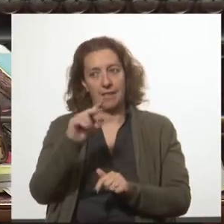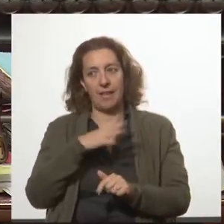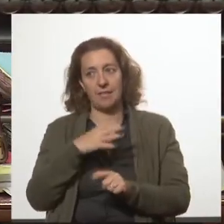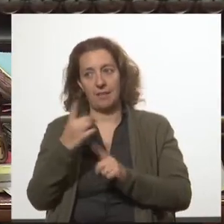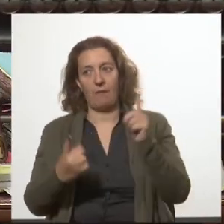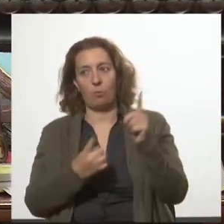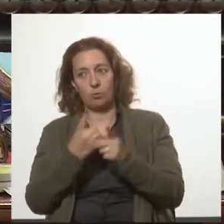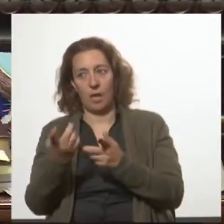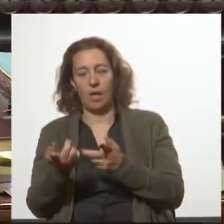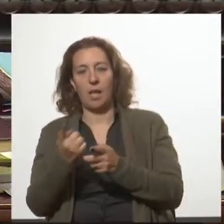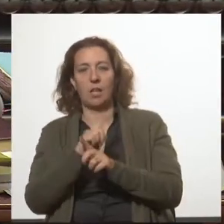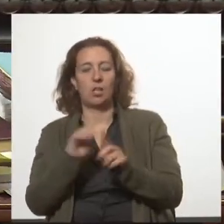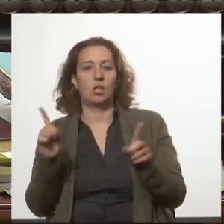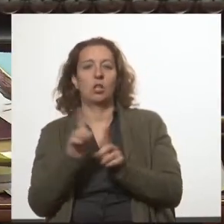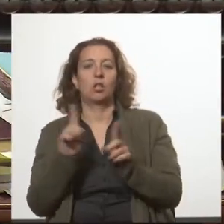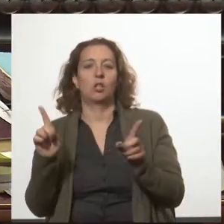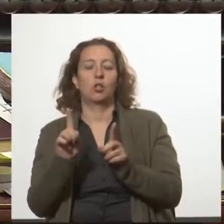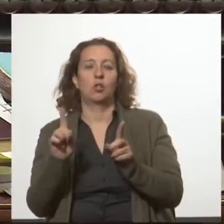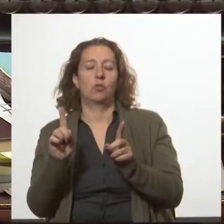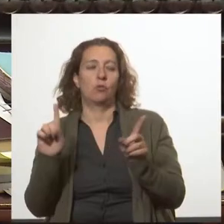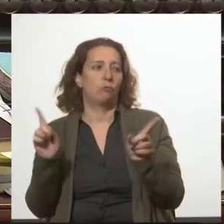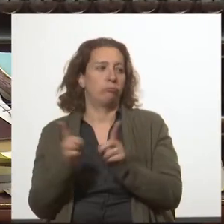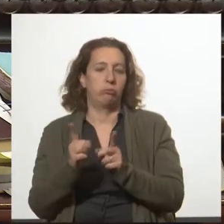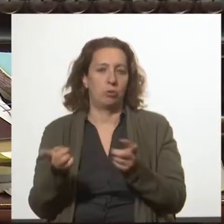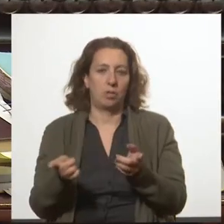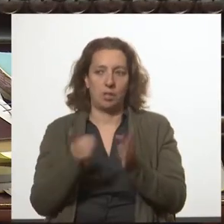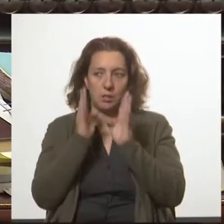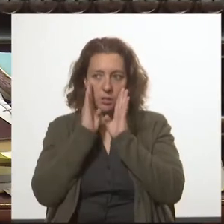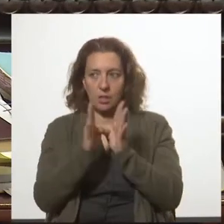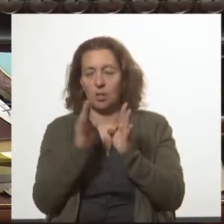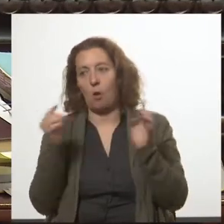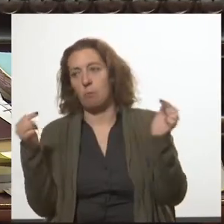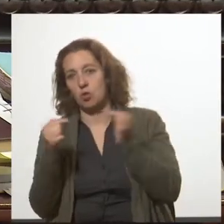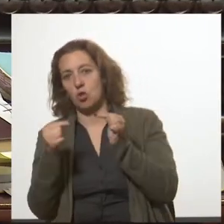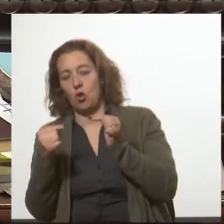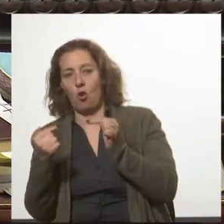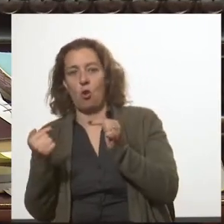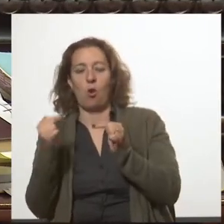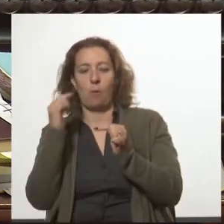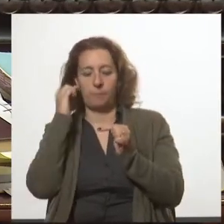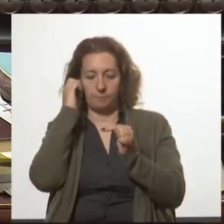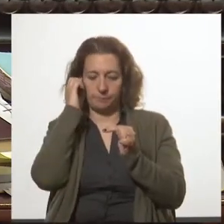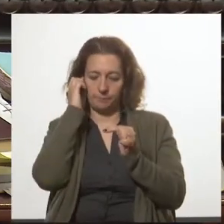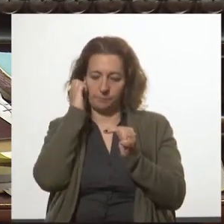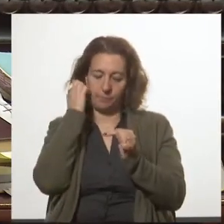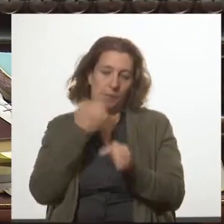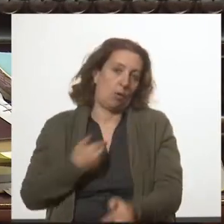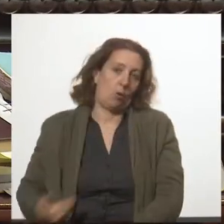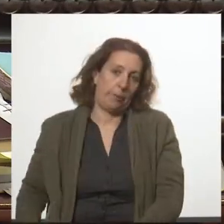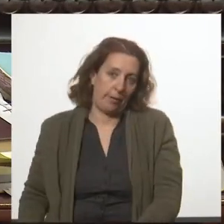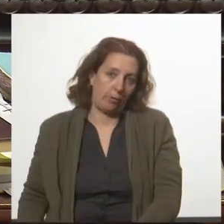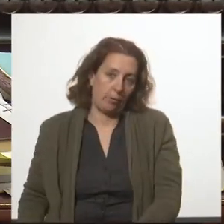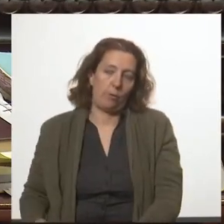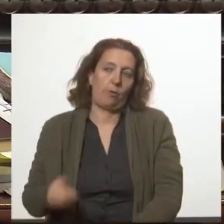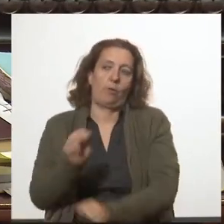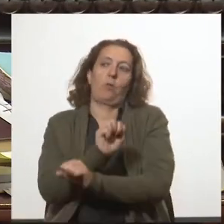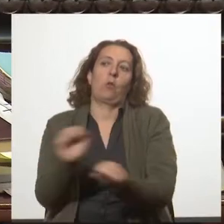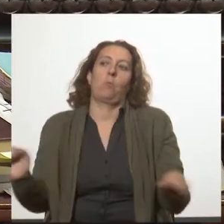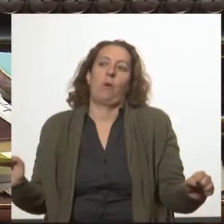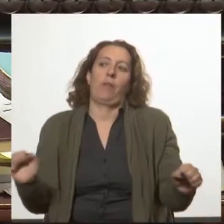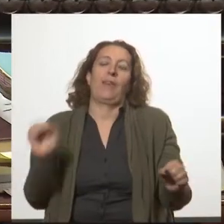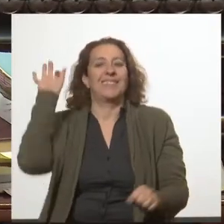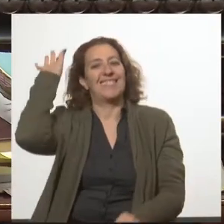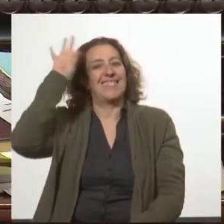no restringida a que se trate de la oposición respecto del gobierno no puede el